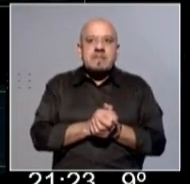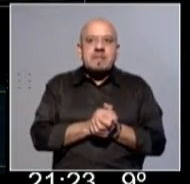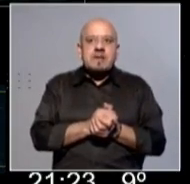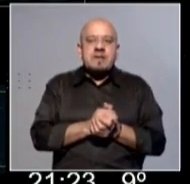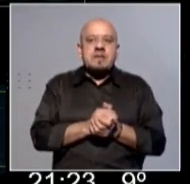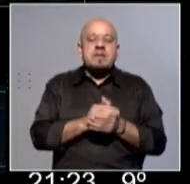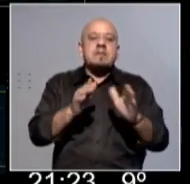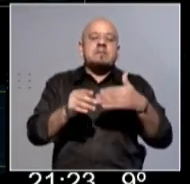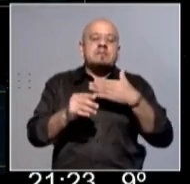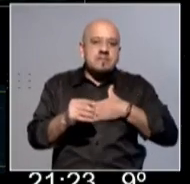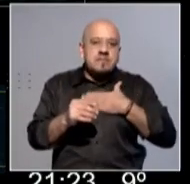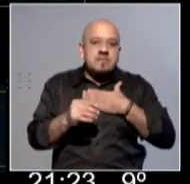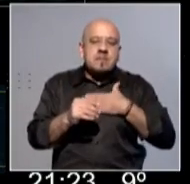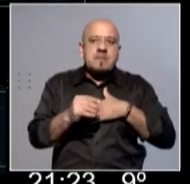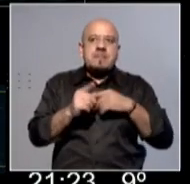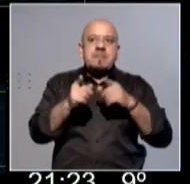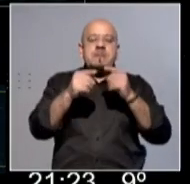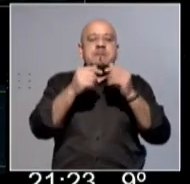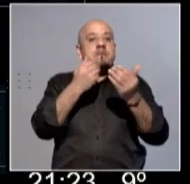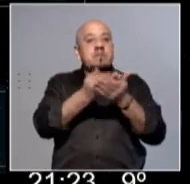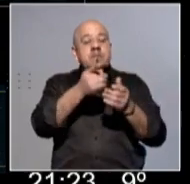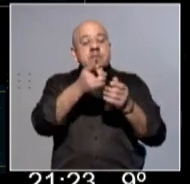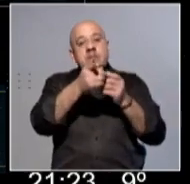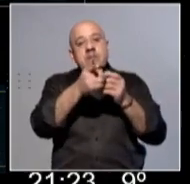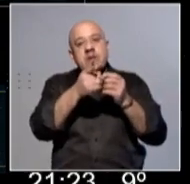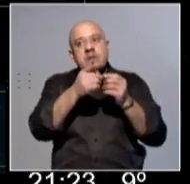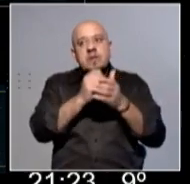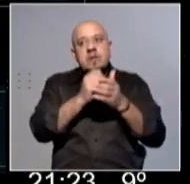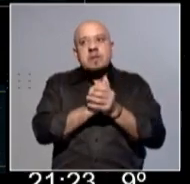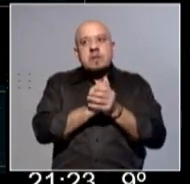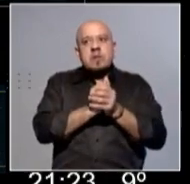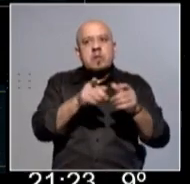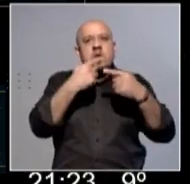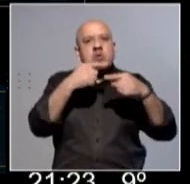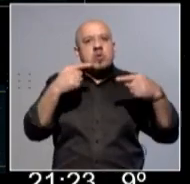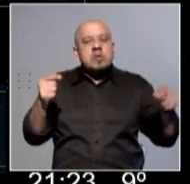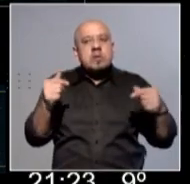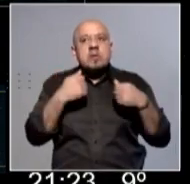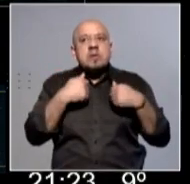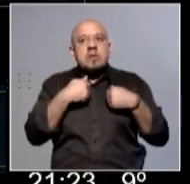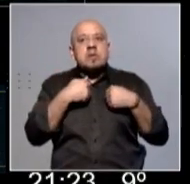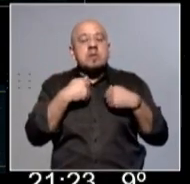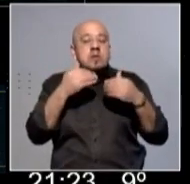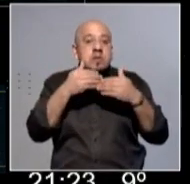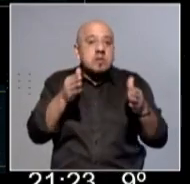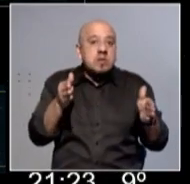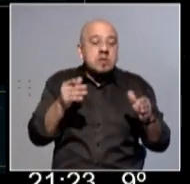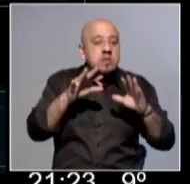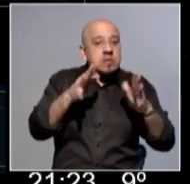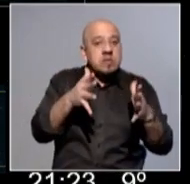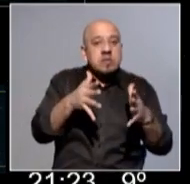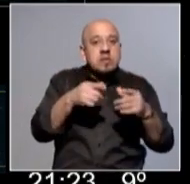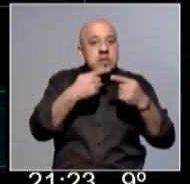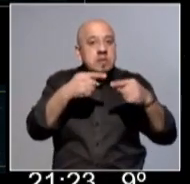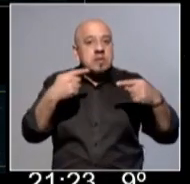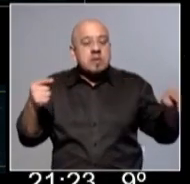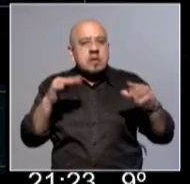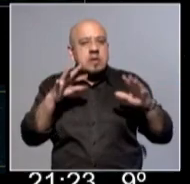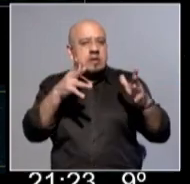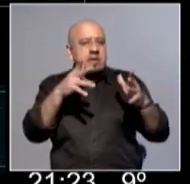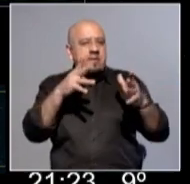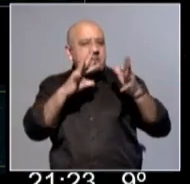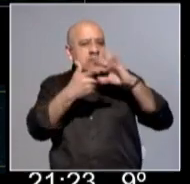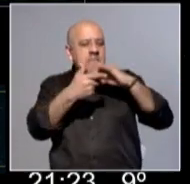sido un placer. Nos planteaste cosas que no nos habíamos planteado capaz en el arranque del programa, que era esta visión